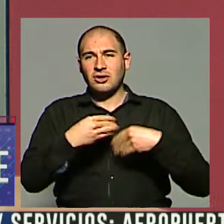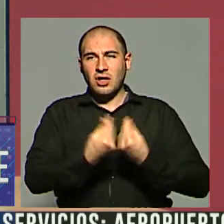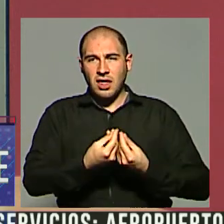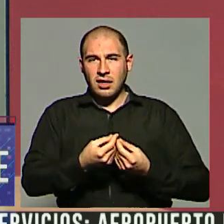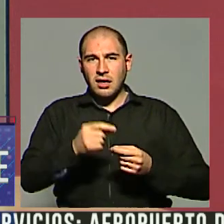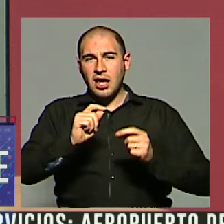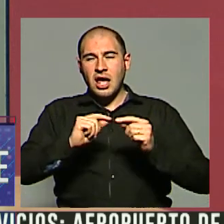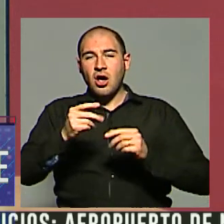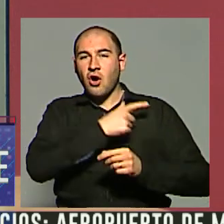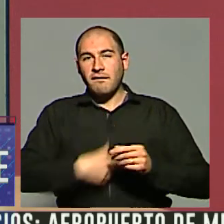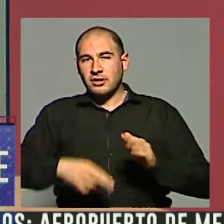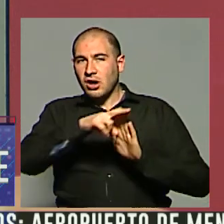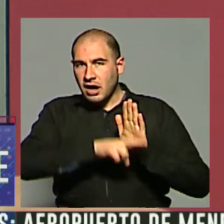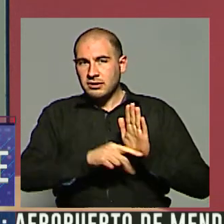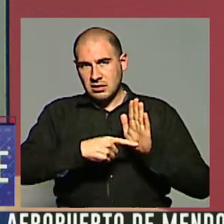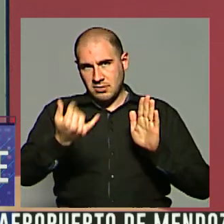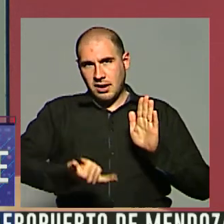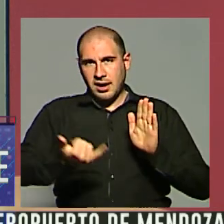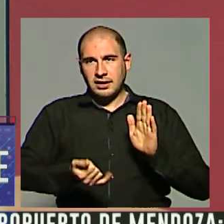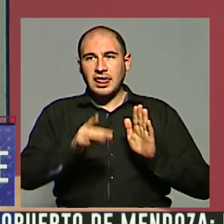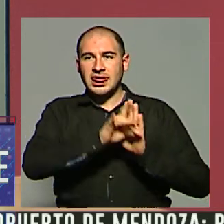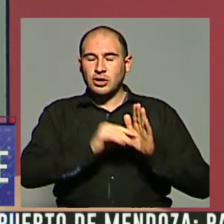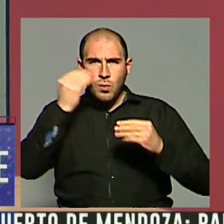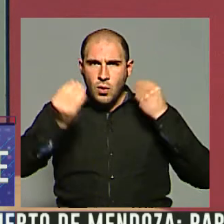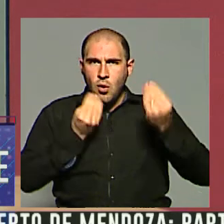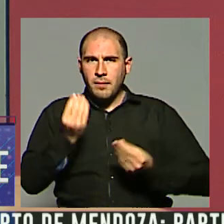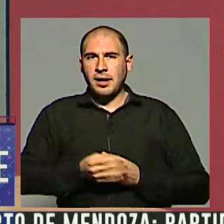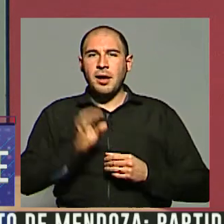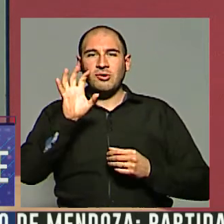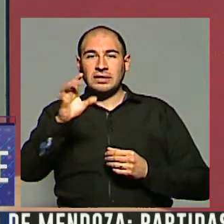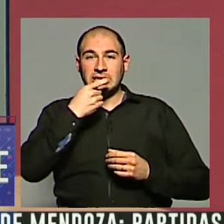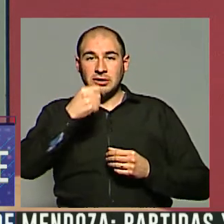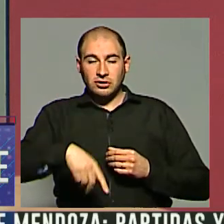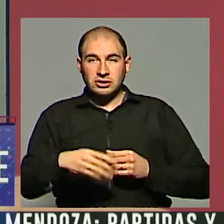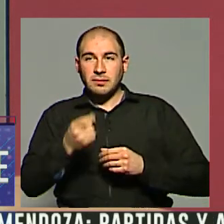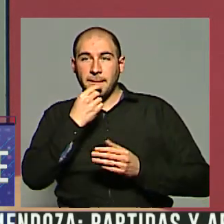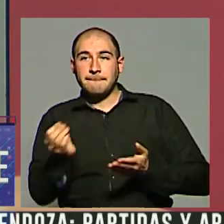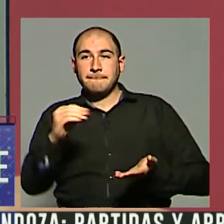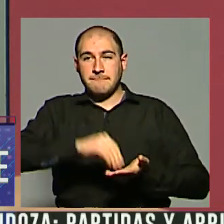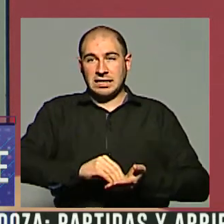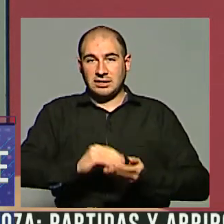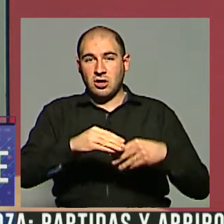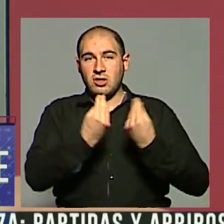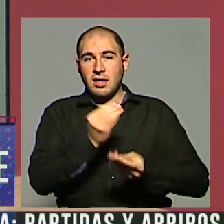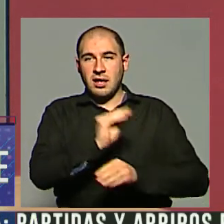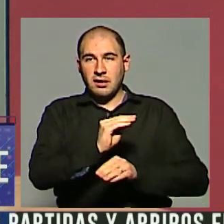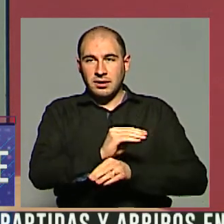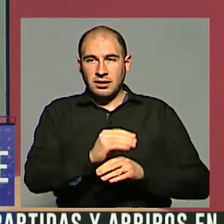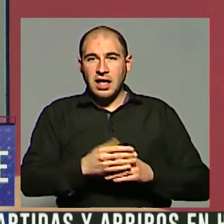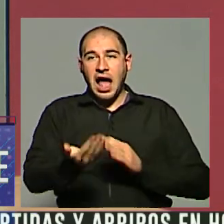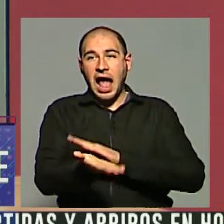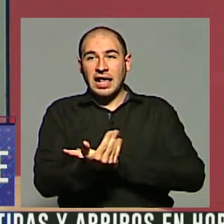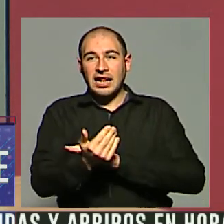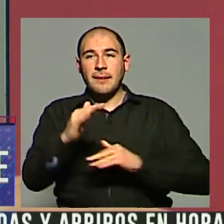están regulados por el gobierno, con lo cual el dato es preocupante. En la provincia de Mendoza, si uno le agrega a esa canasta básica un